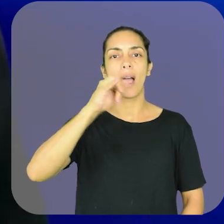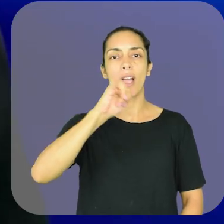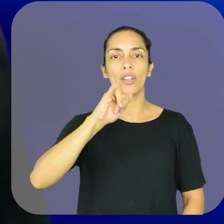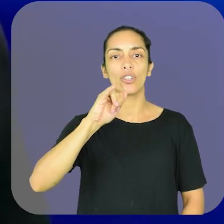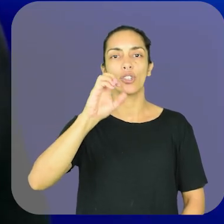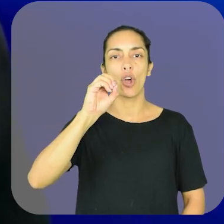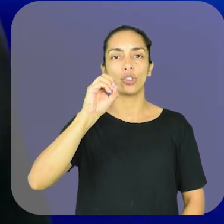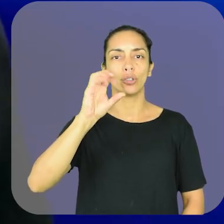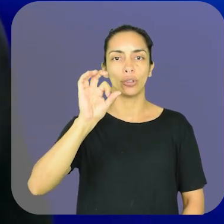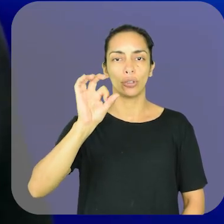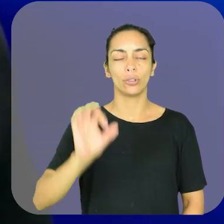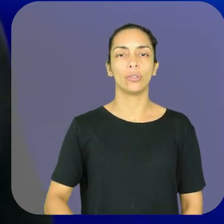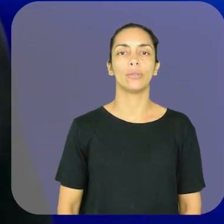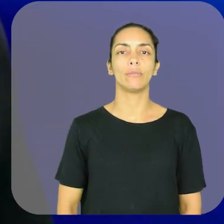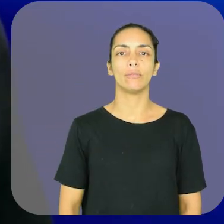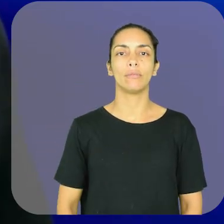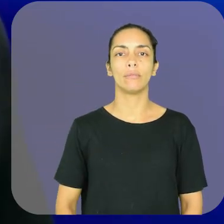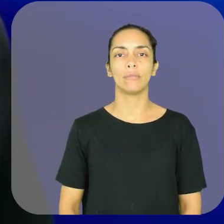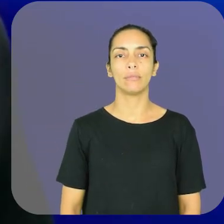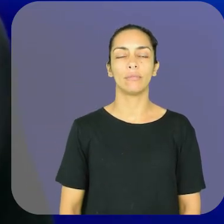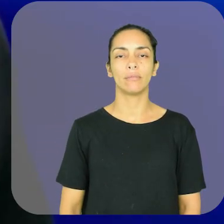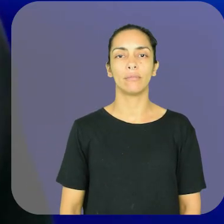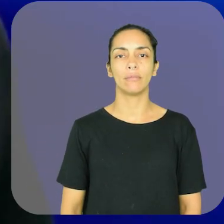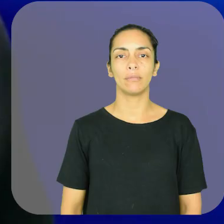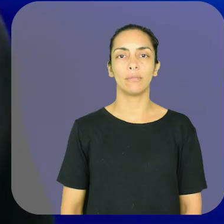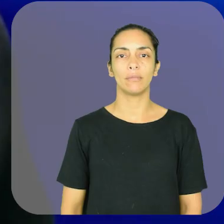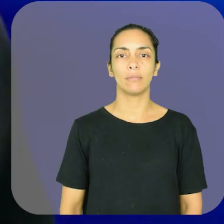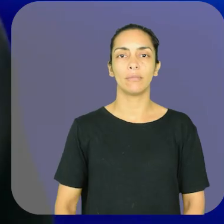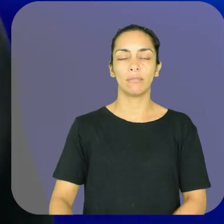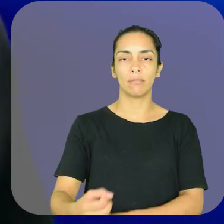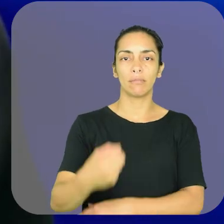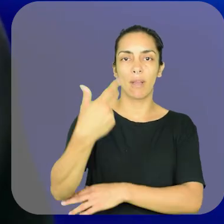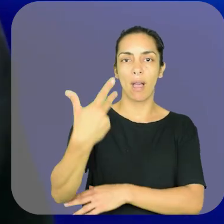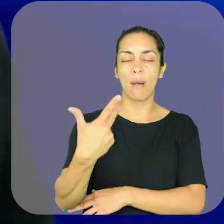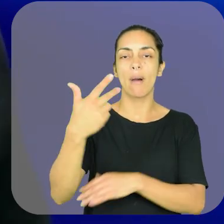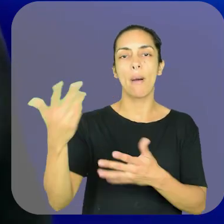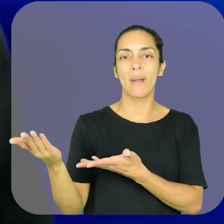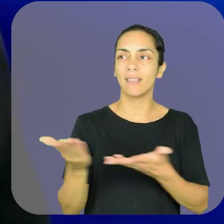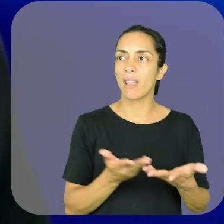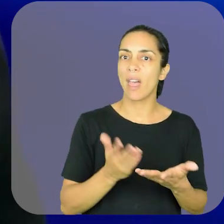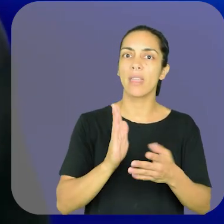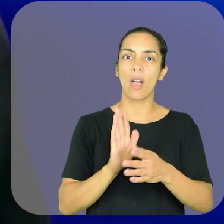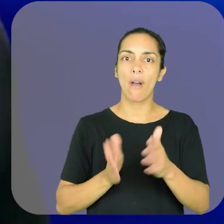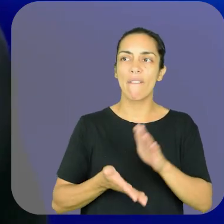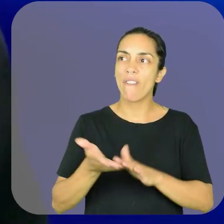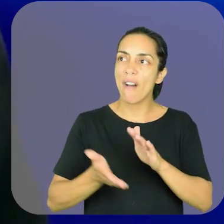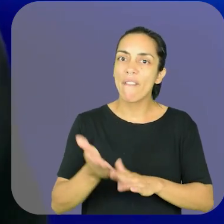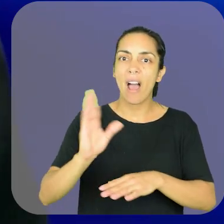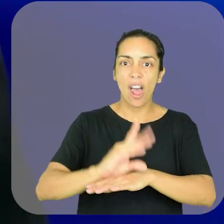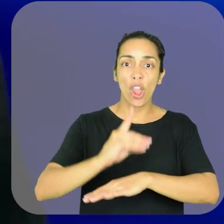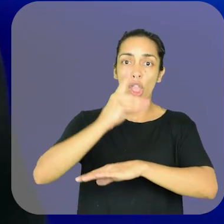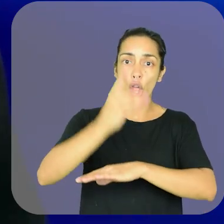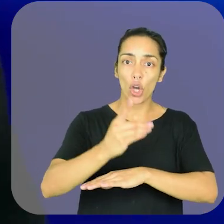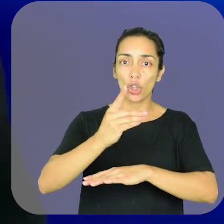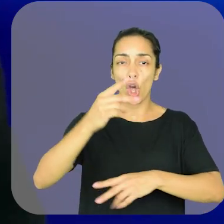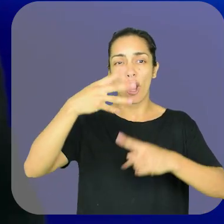Muy bien, allí está encendiendo su cámara. Vamos a presentarlo. Es candidato a doctor en formación